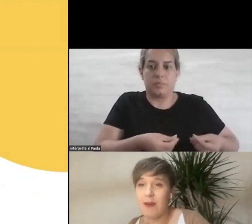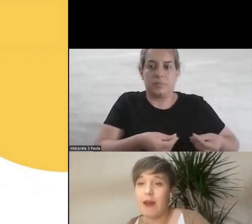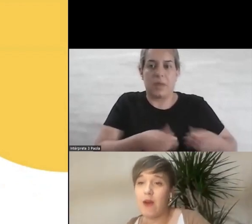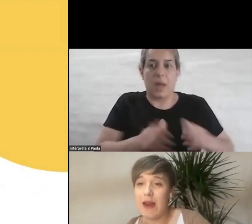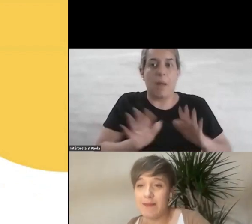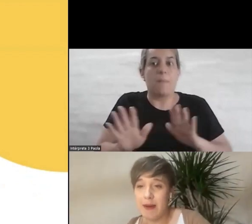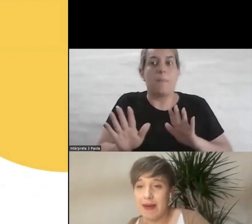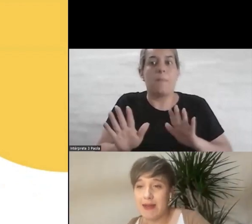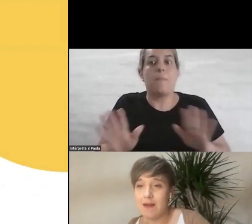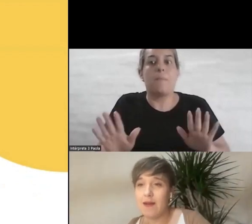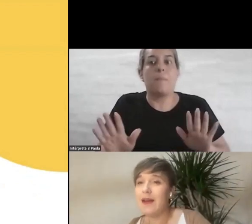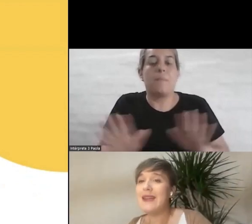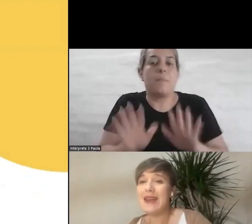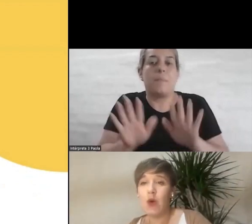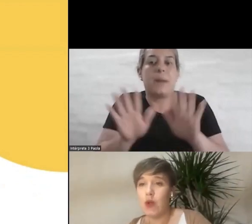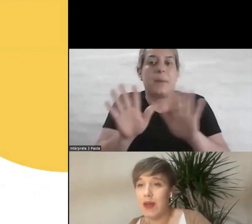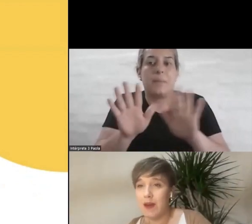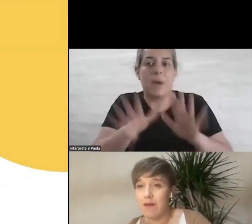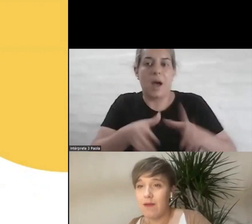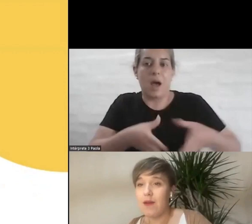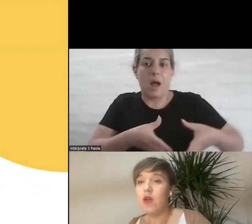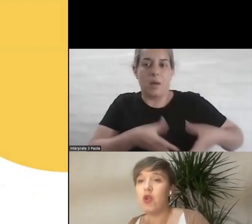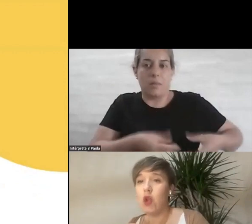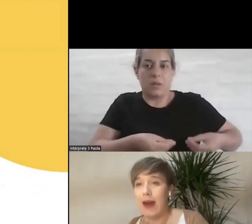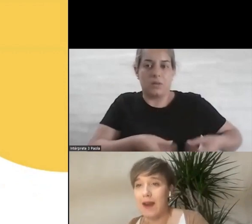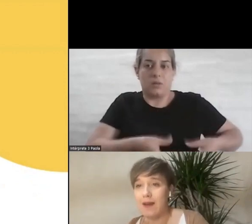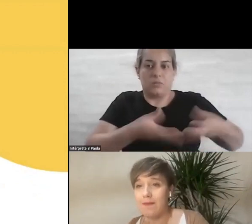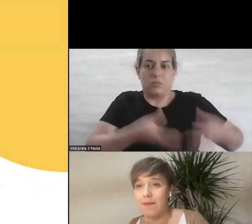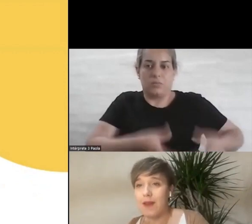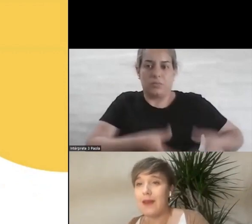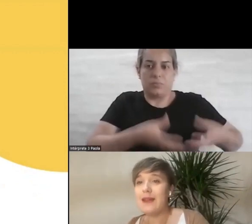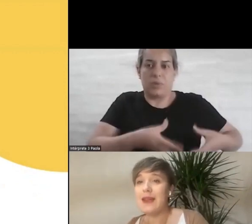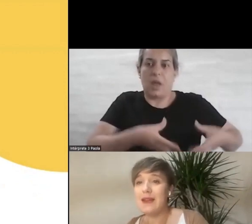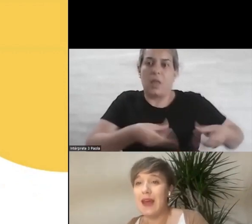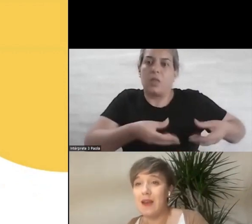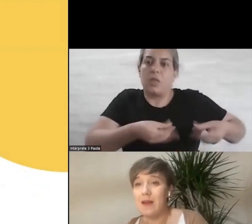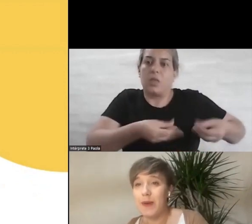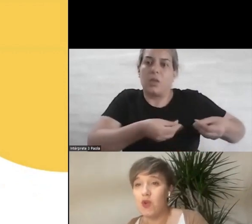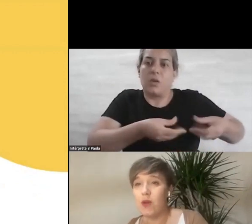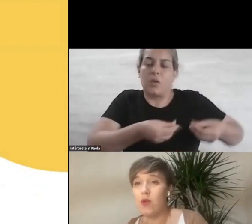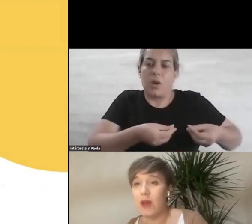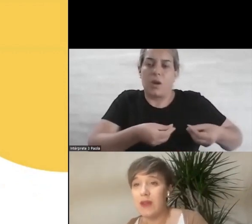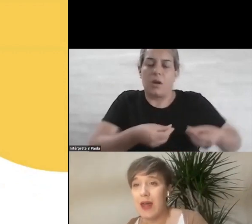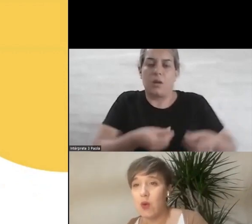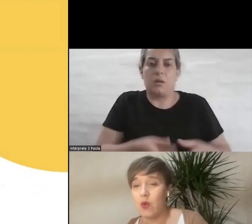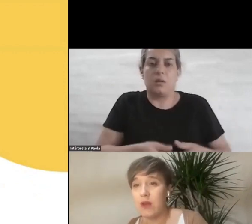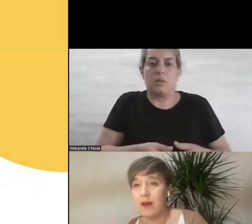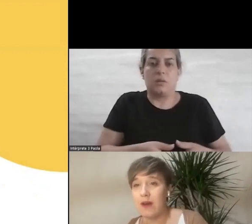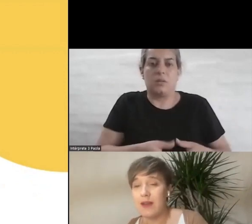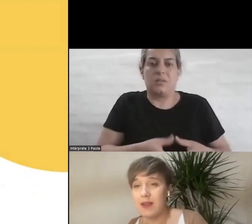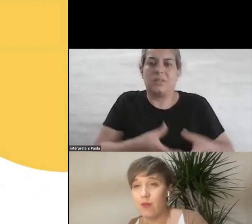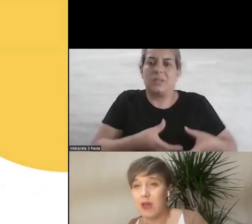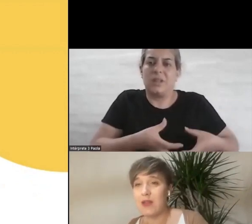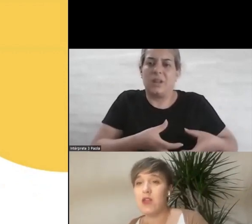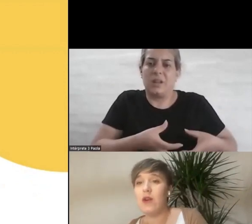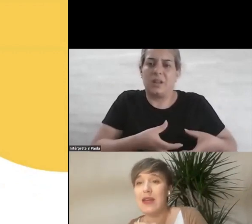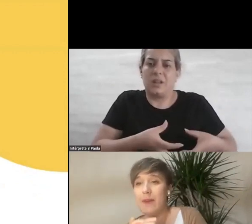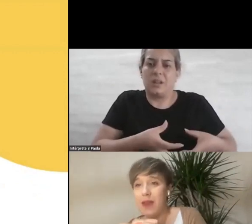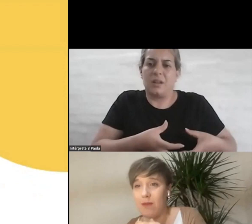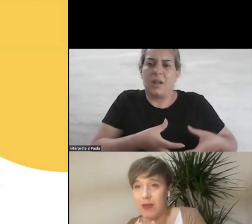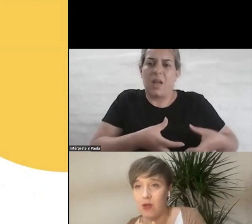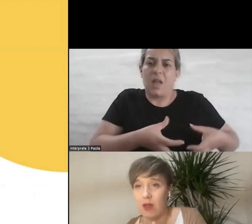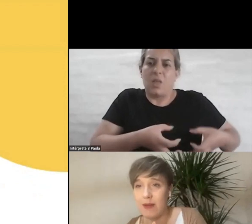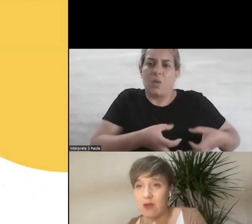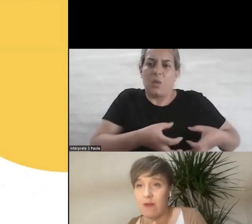pecho, siempre le digo a las mamás, sacudir, tocar. Si está el pecho muy ingurgitado, existe mucha tensión,